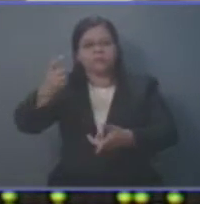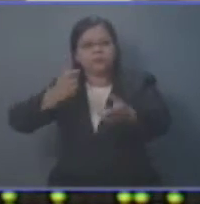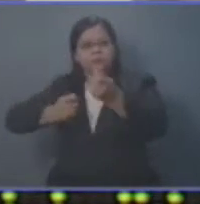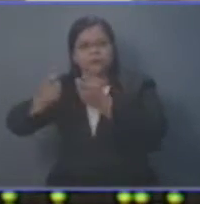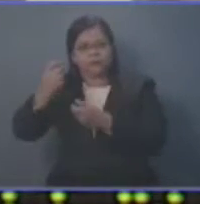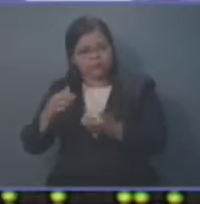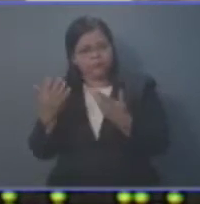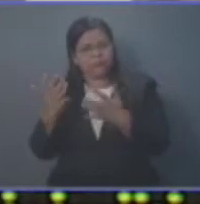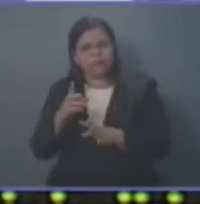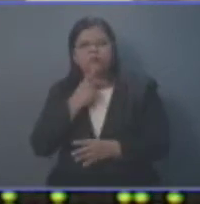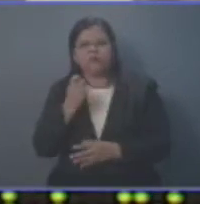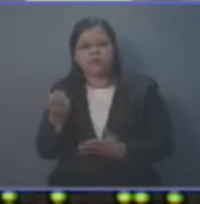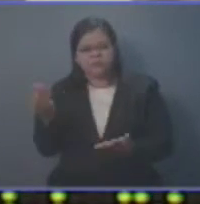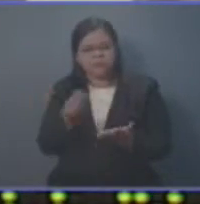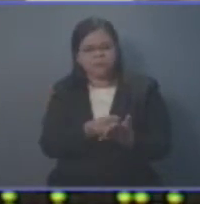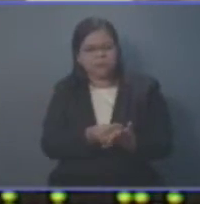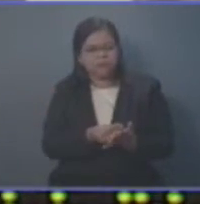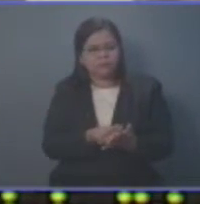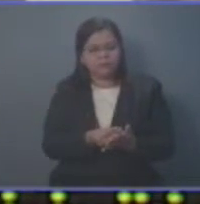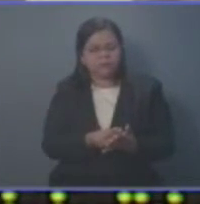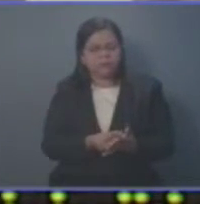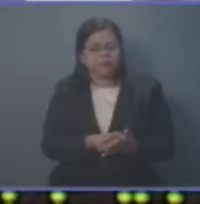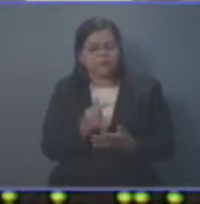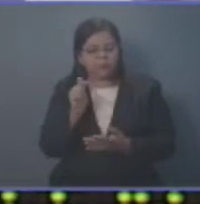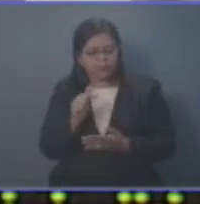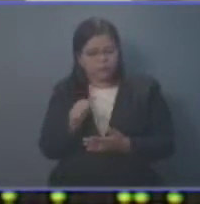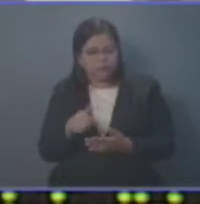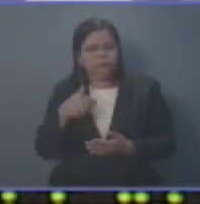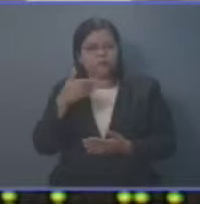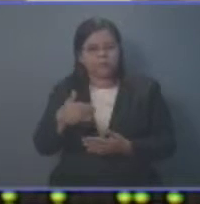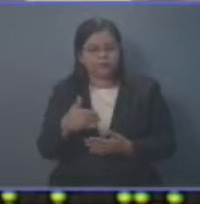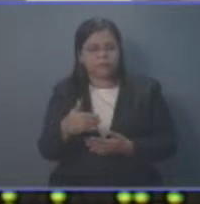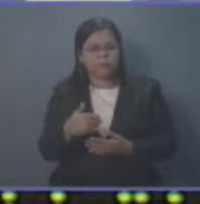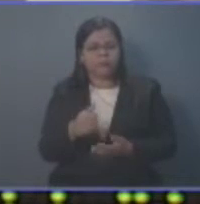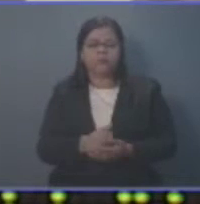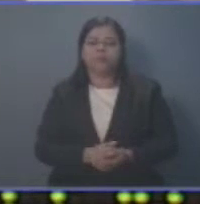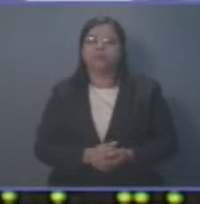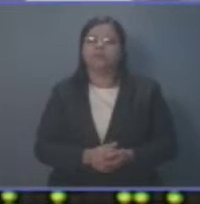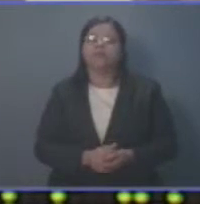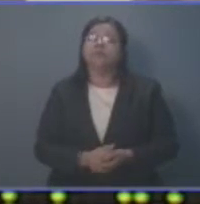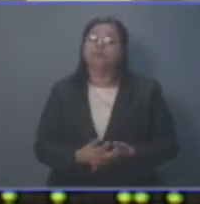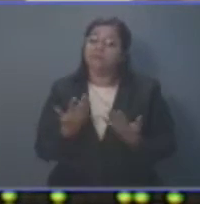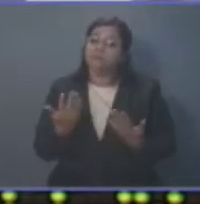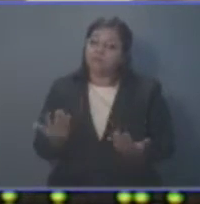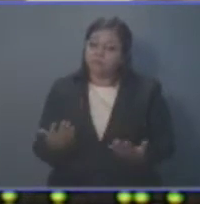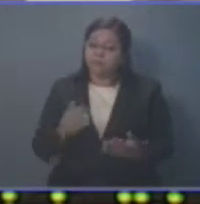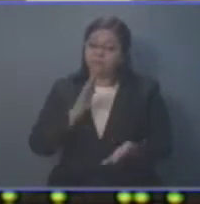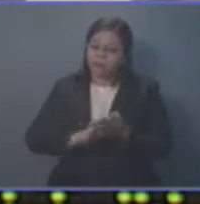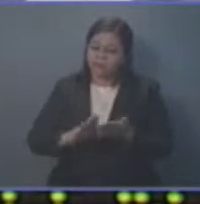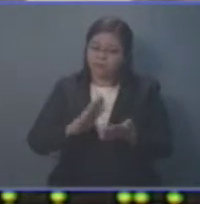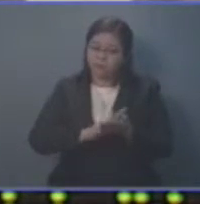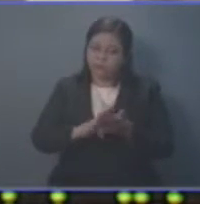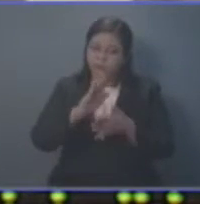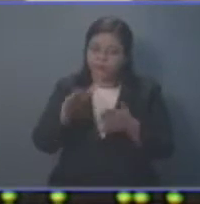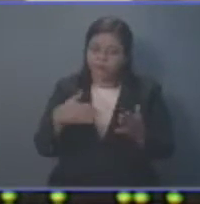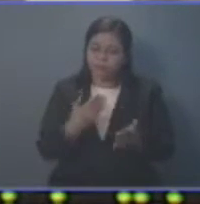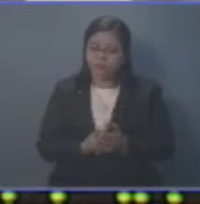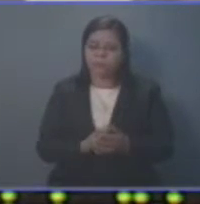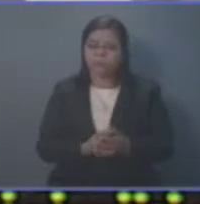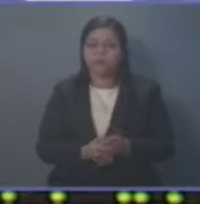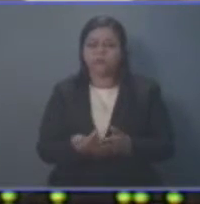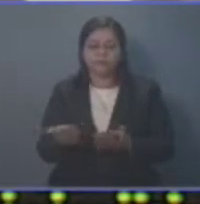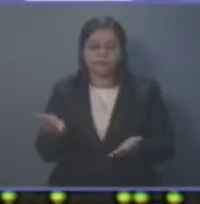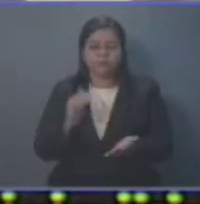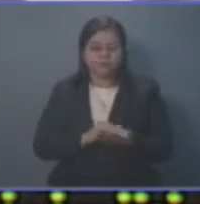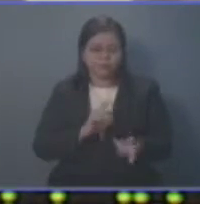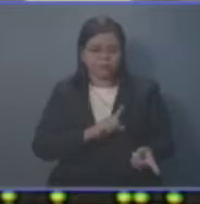fueron transferidos durante ese ejercicio fiscal al fideicomiso en mención, con el propósito de financiar la reestructuración